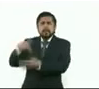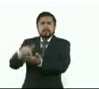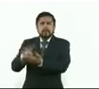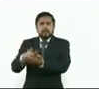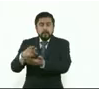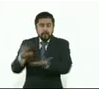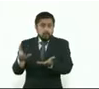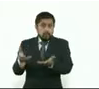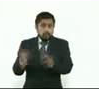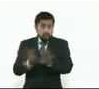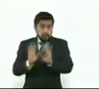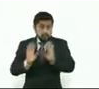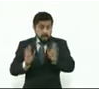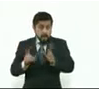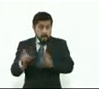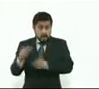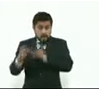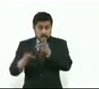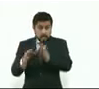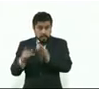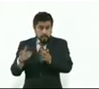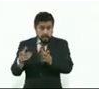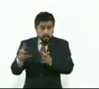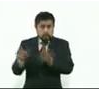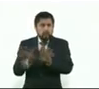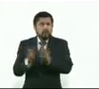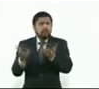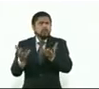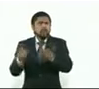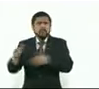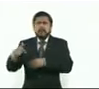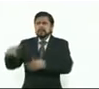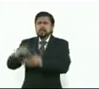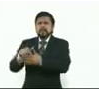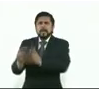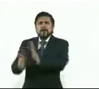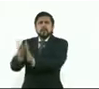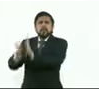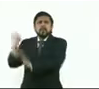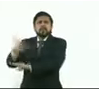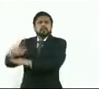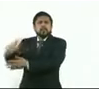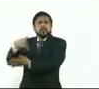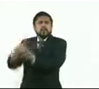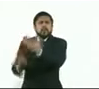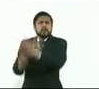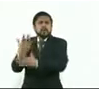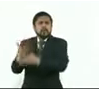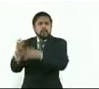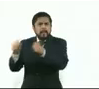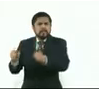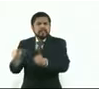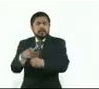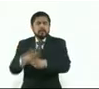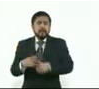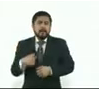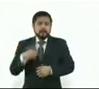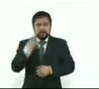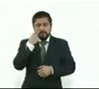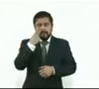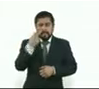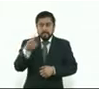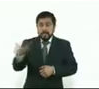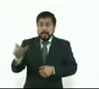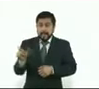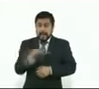nueva coordinación territorial? ¿Qué detectaron ahí para tomar esta iniciativa? Pues, ha crecido la población en Xochimilco. Recuerden